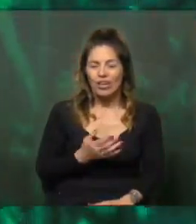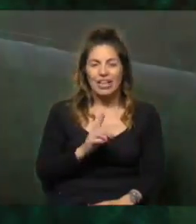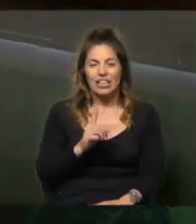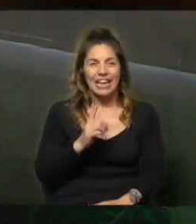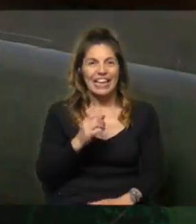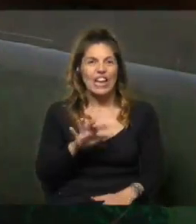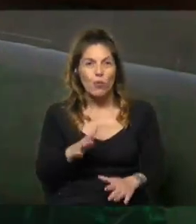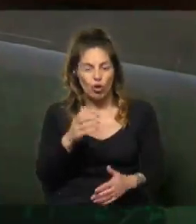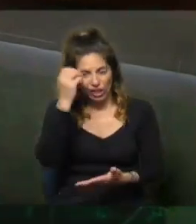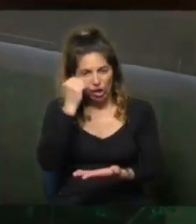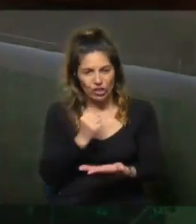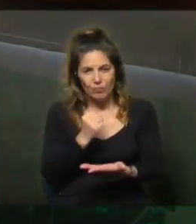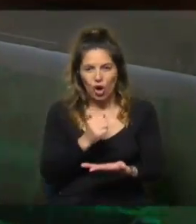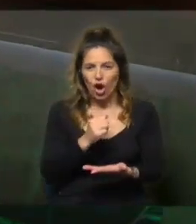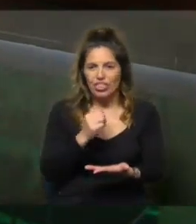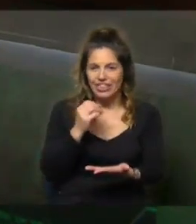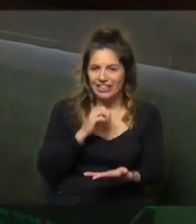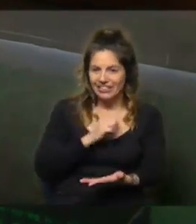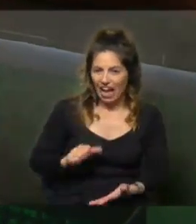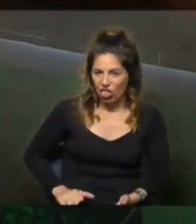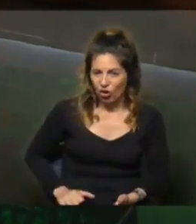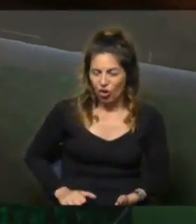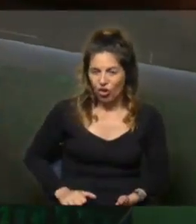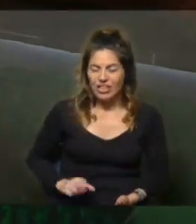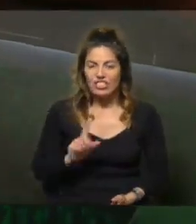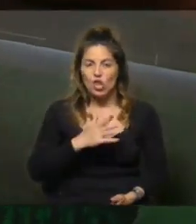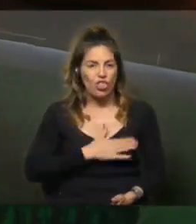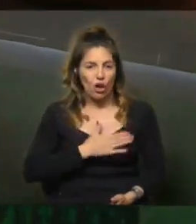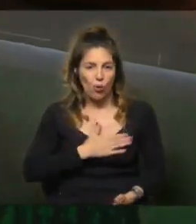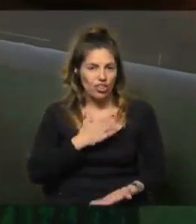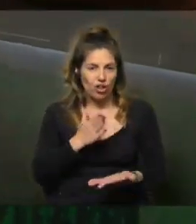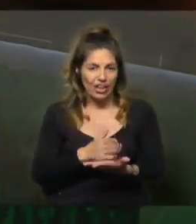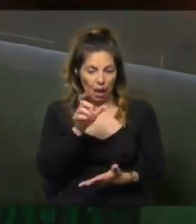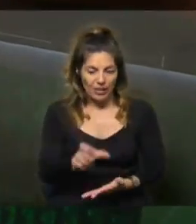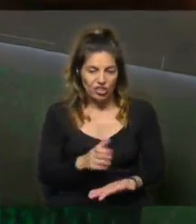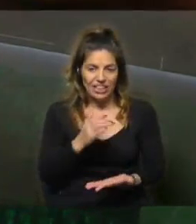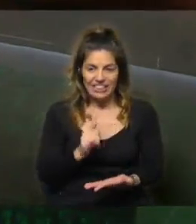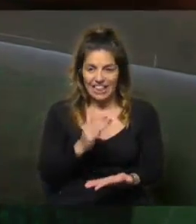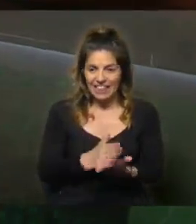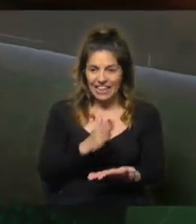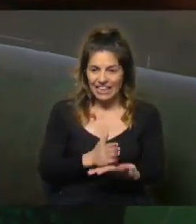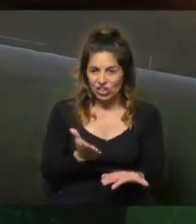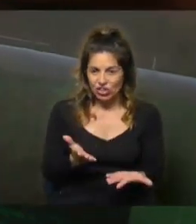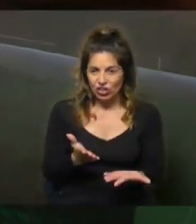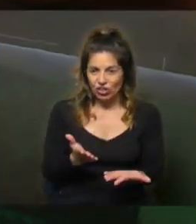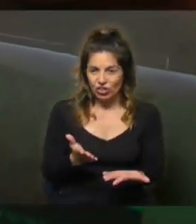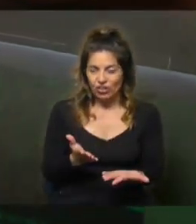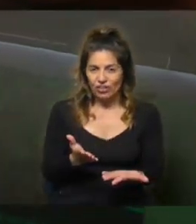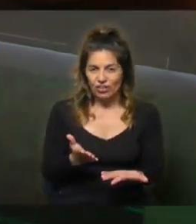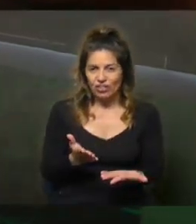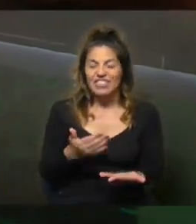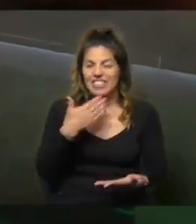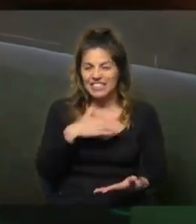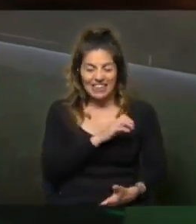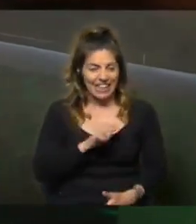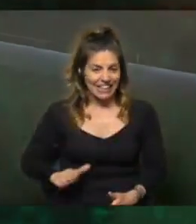no estamos de acuerdo que la gente que las personas tienen derechos que los derechos sociales son una virtud y un problema si efectivamente se entiende que el